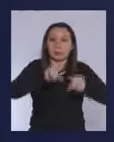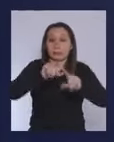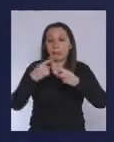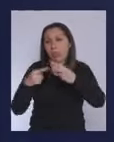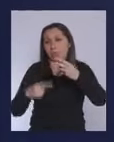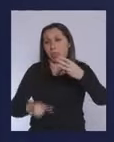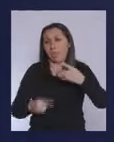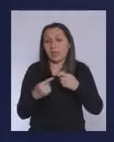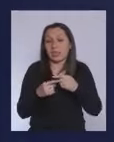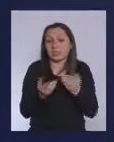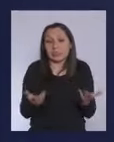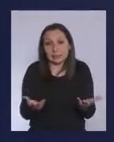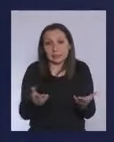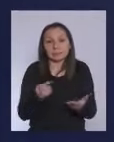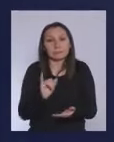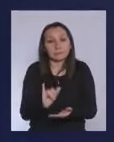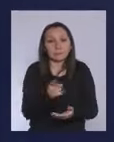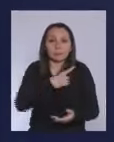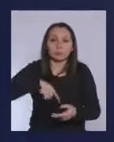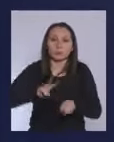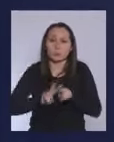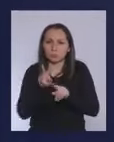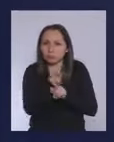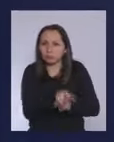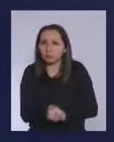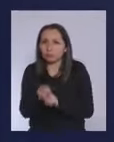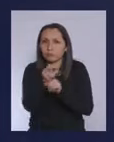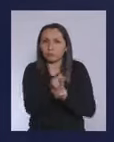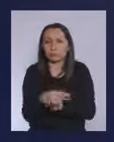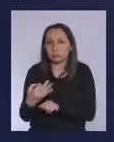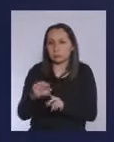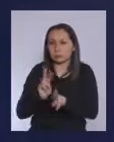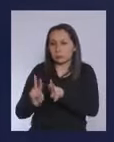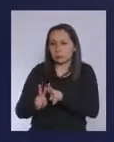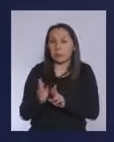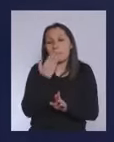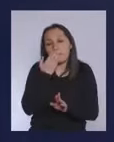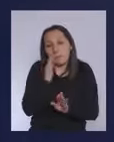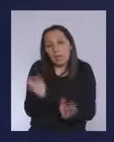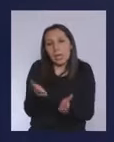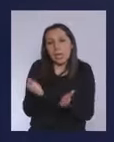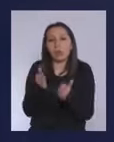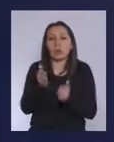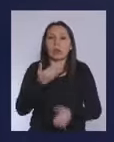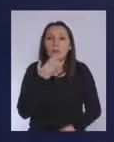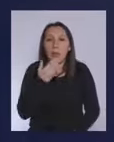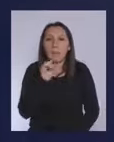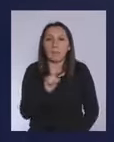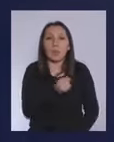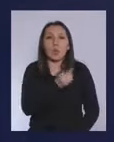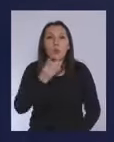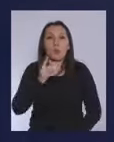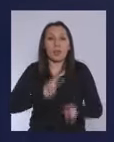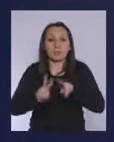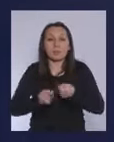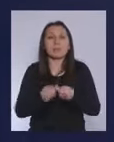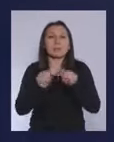múltiples y hemos ido monitorizando y perfeccionando y mejorando también el número de exámenes